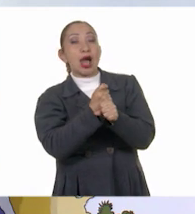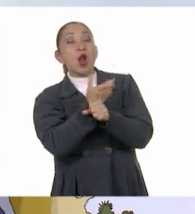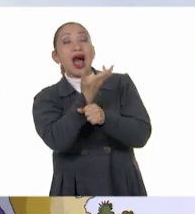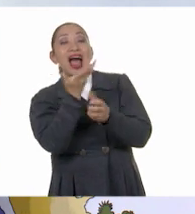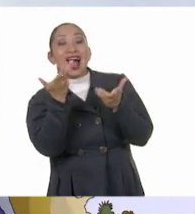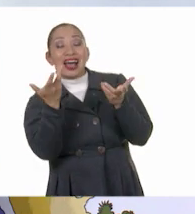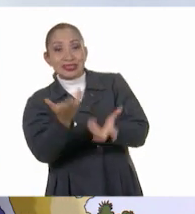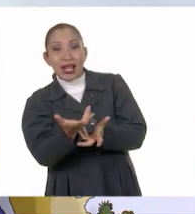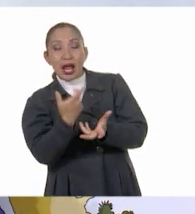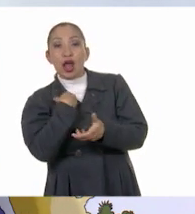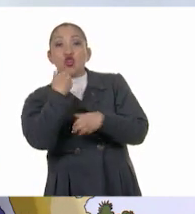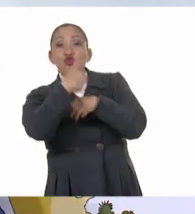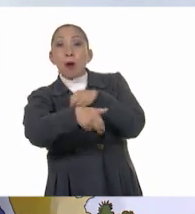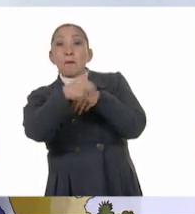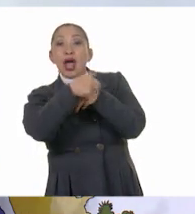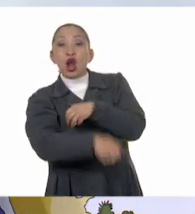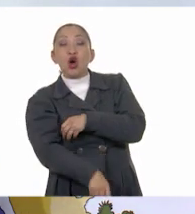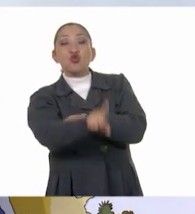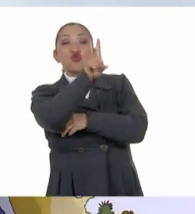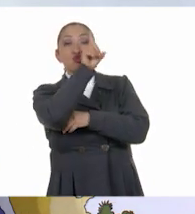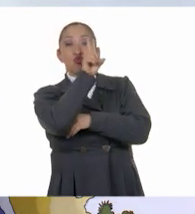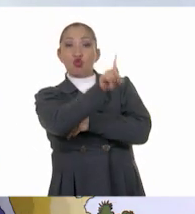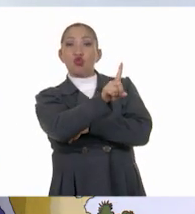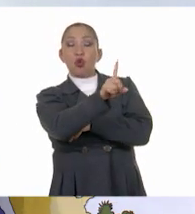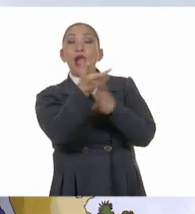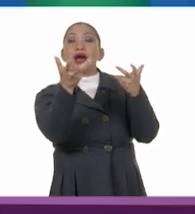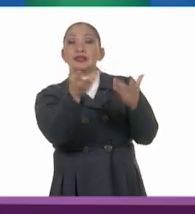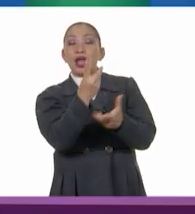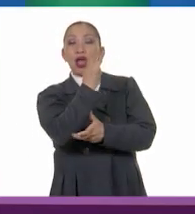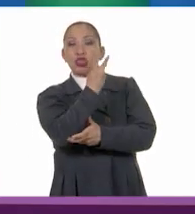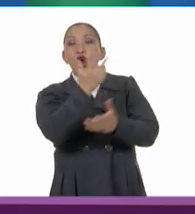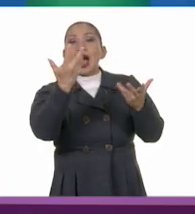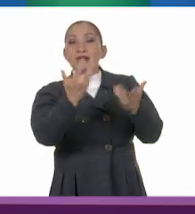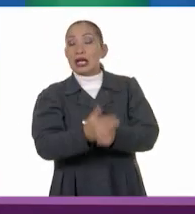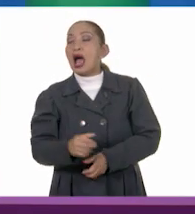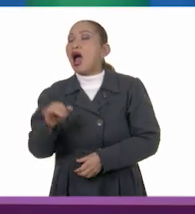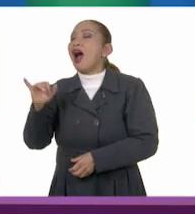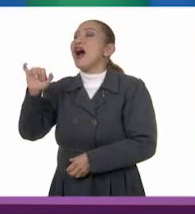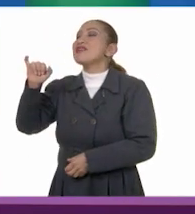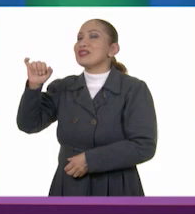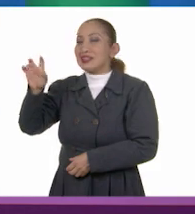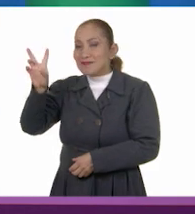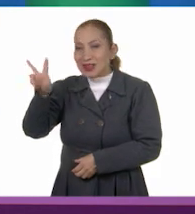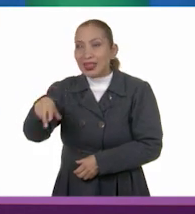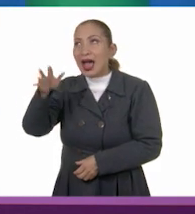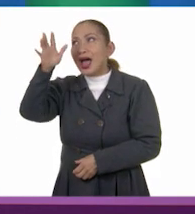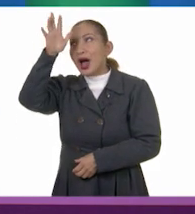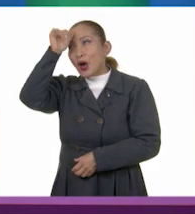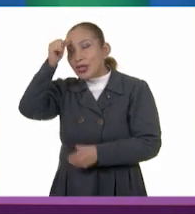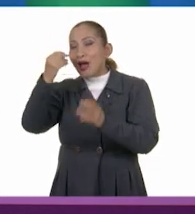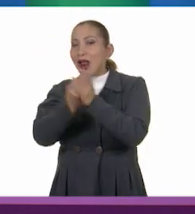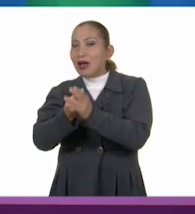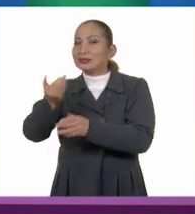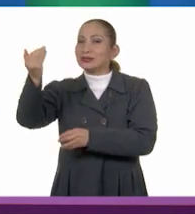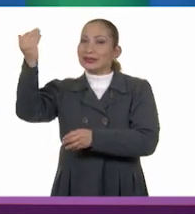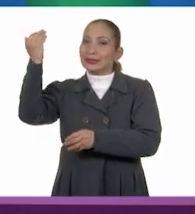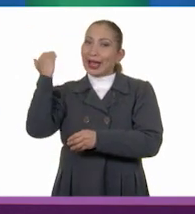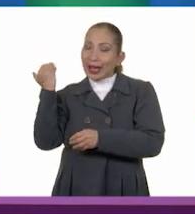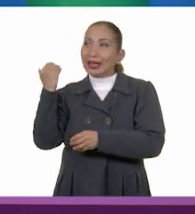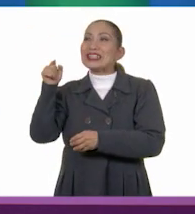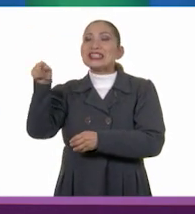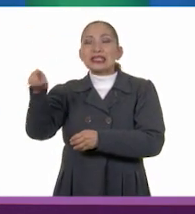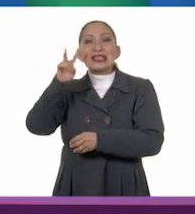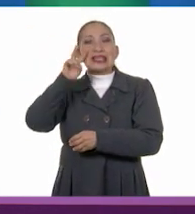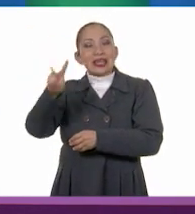usar también números para enumerar estos pasos. ¡Ah, sí es cierto! Ya me acordé de la clase anterior.